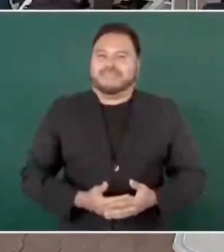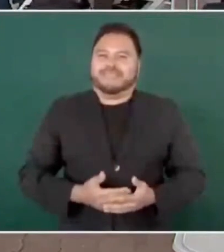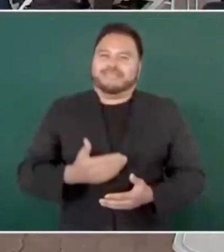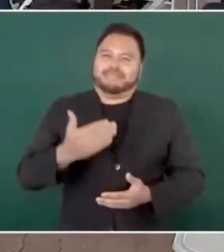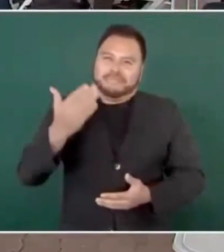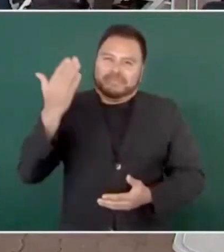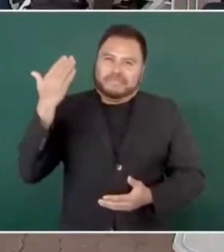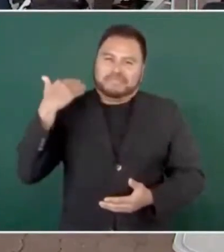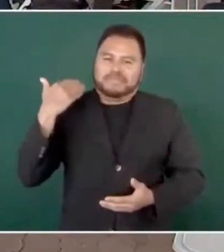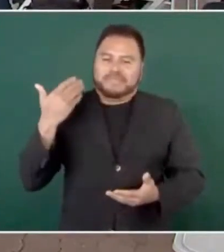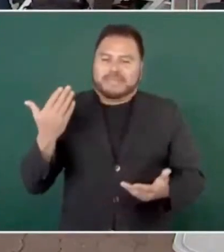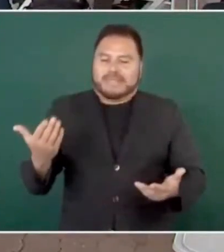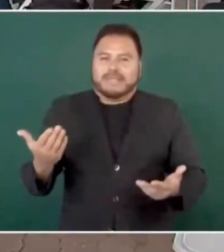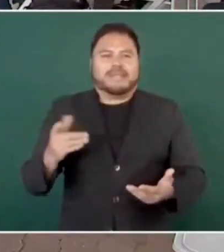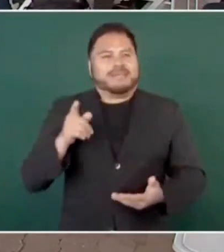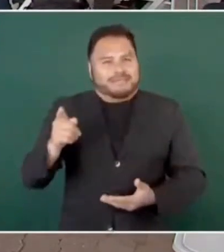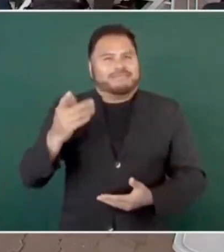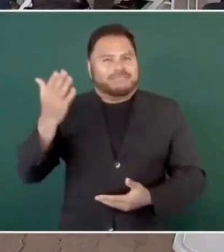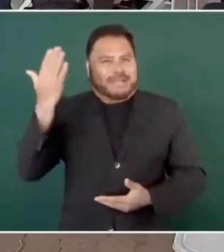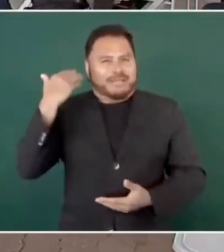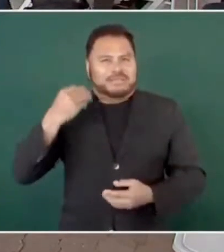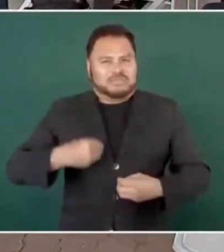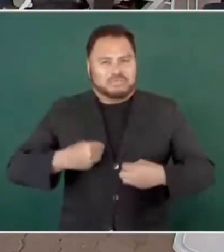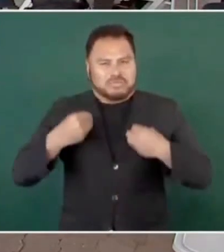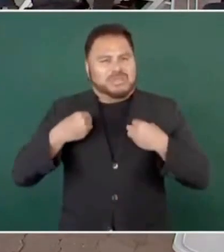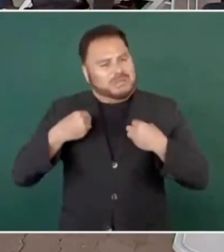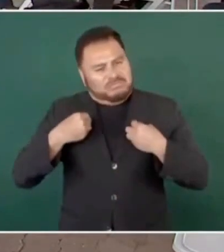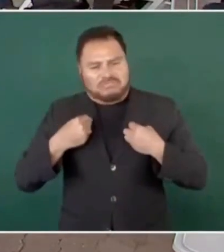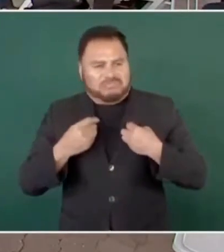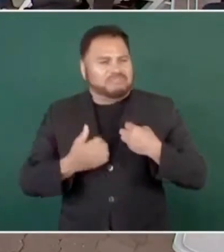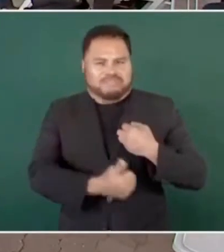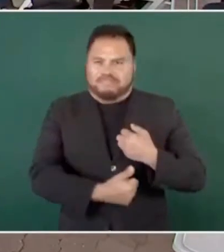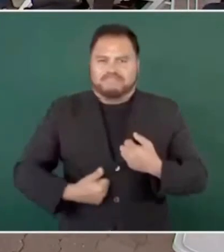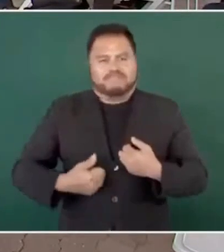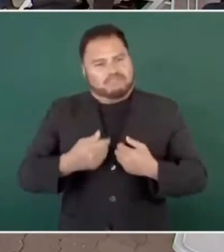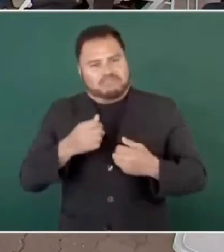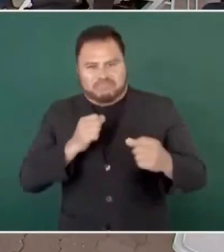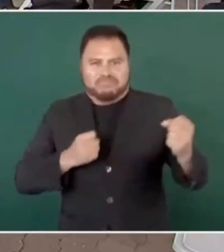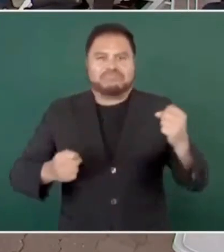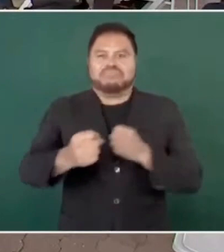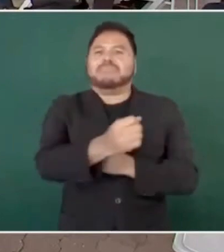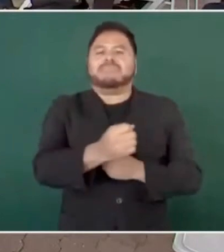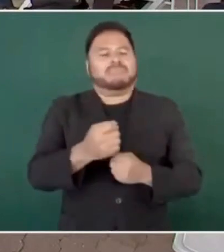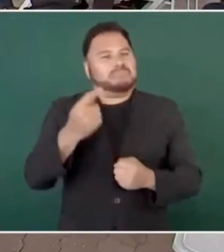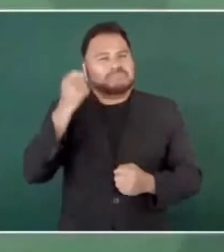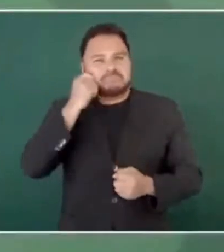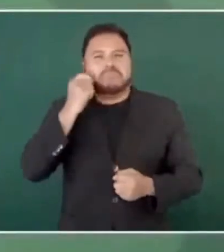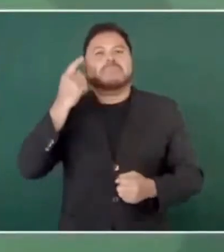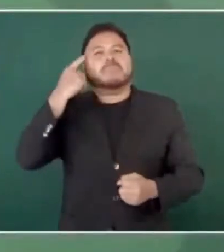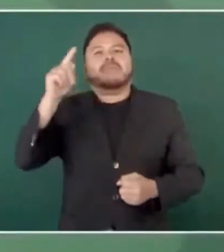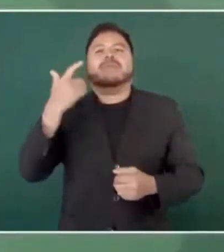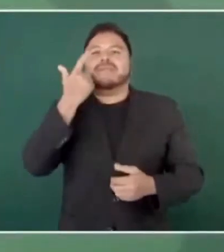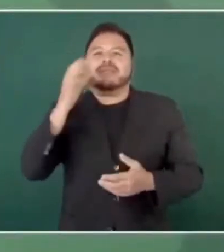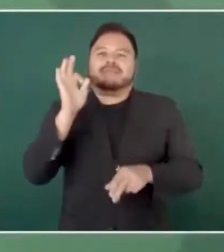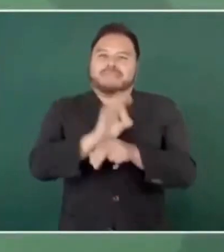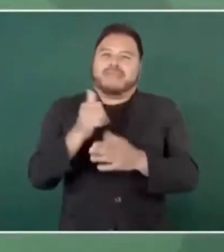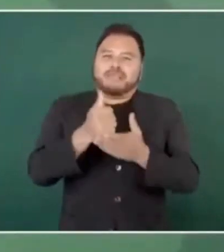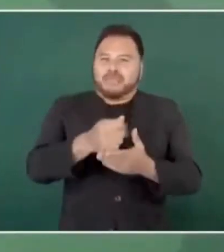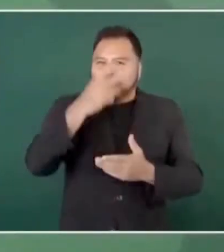que dieron hasta su vida porque se alcanzara la libertad en nuestro